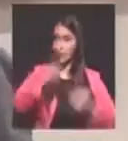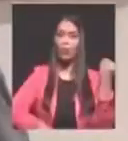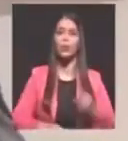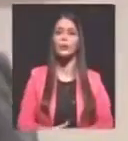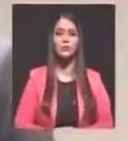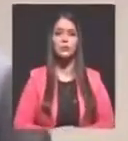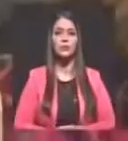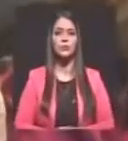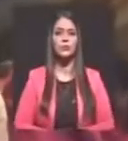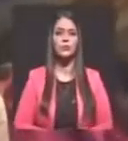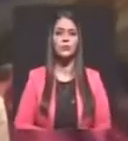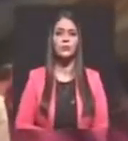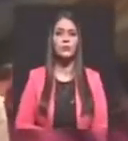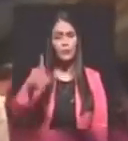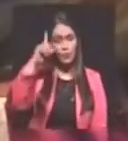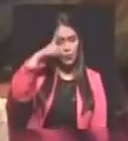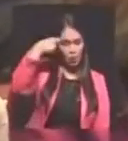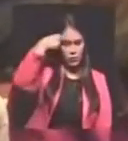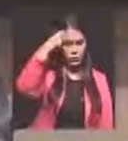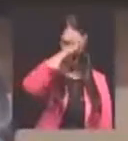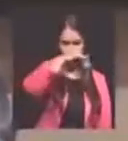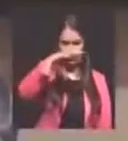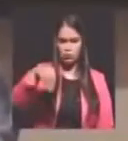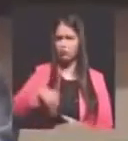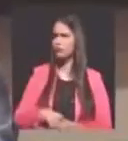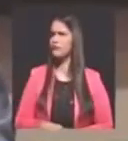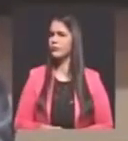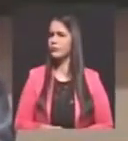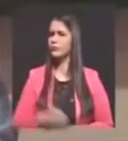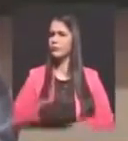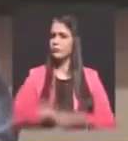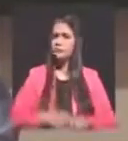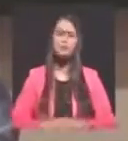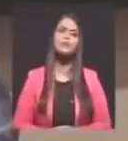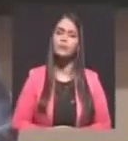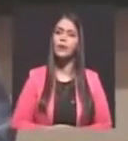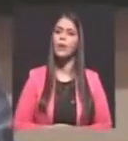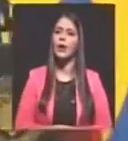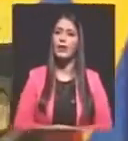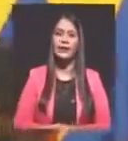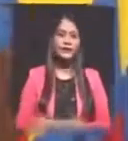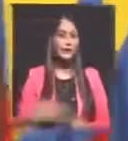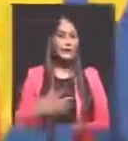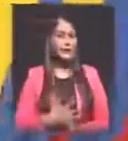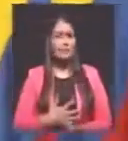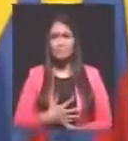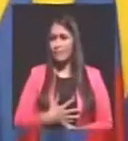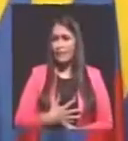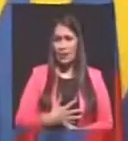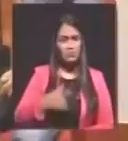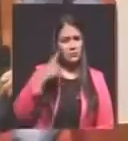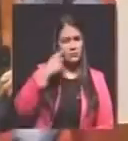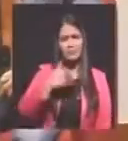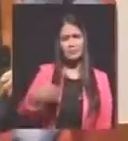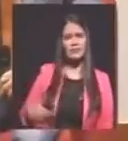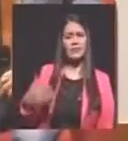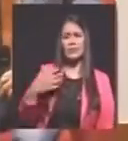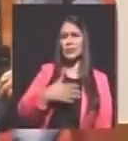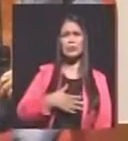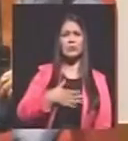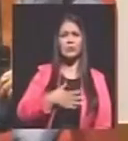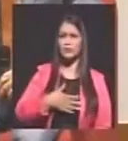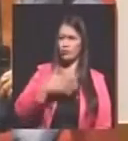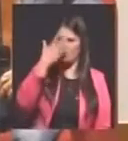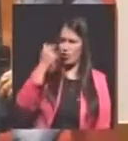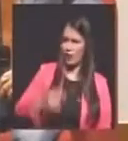El gobernador de Antioquia, Luis Pérez Gutiérrez, reiteró un fuerte llamado de inconformidad al gobierno nacional. Califica